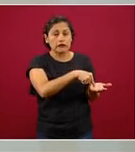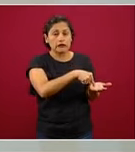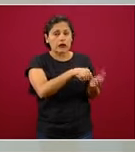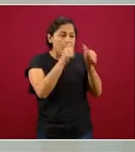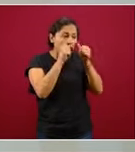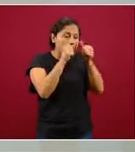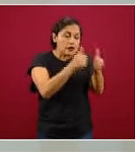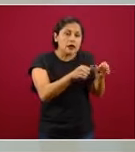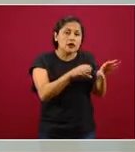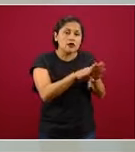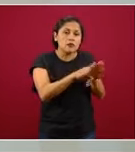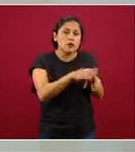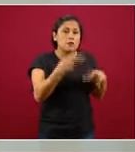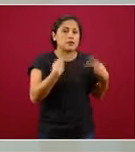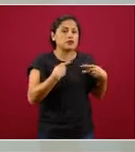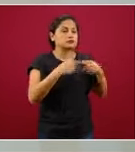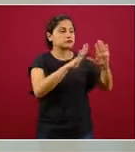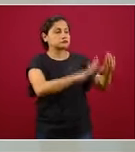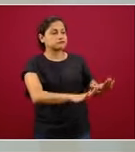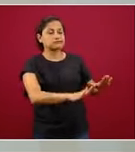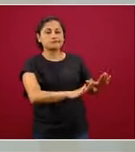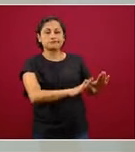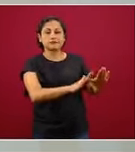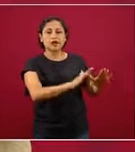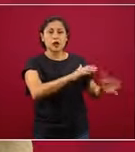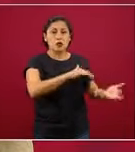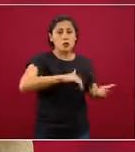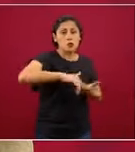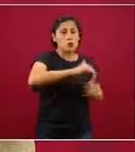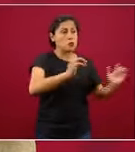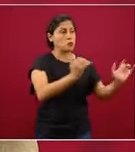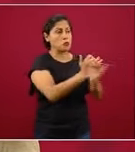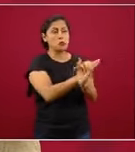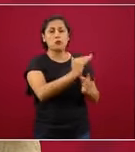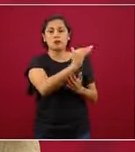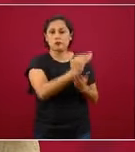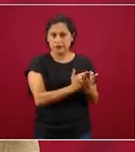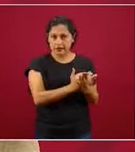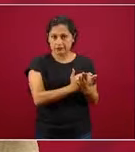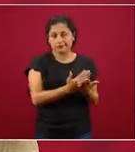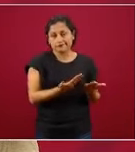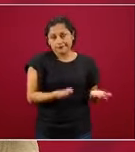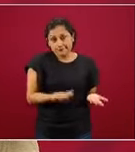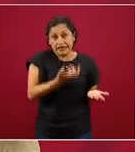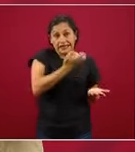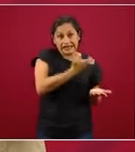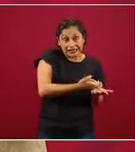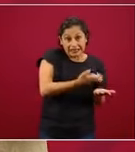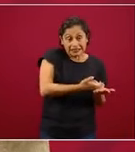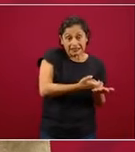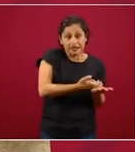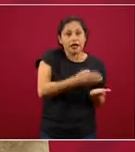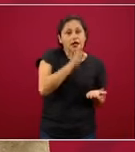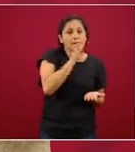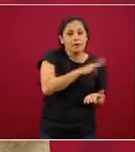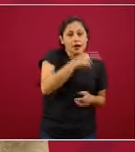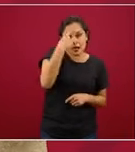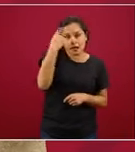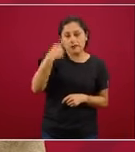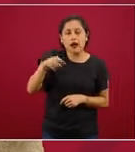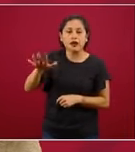tengan una restricción de su movilidad en el espacio público. Y consecuentemente eso afecta la posibilidad de que continúen